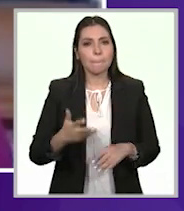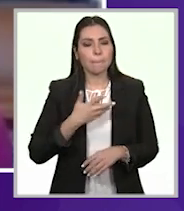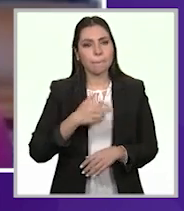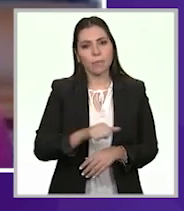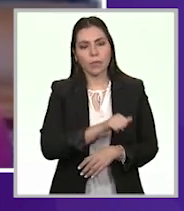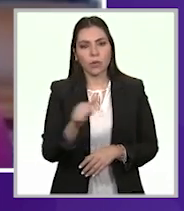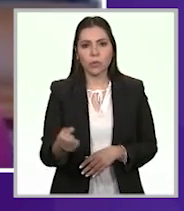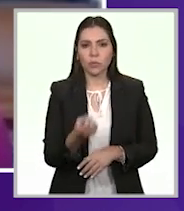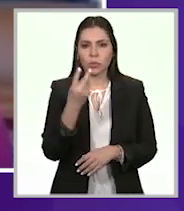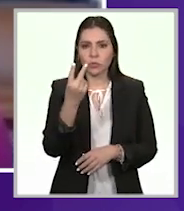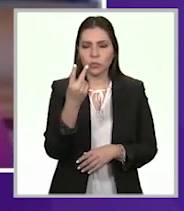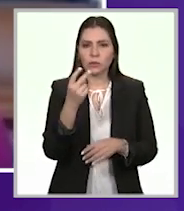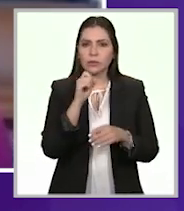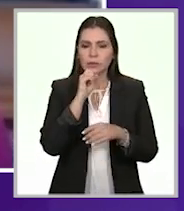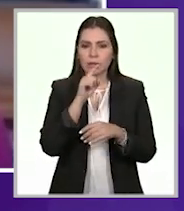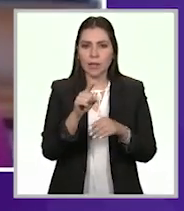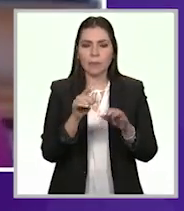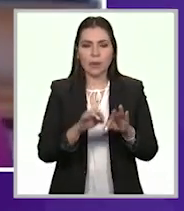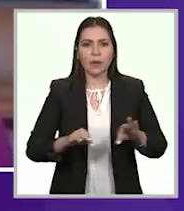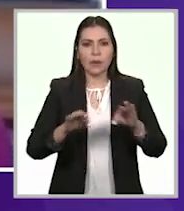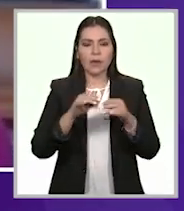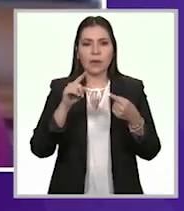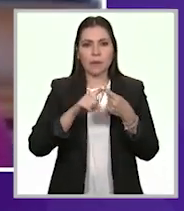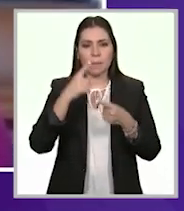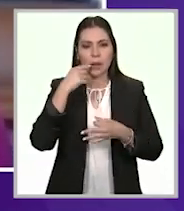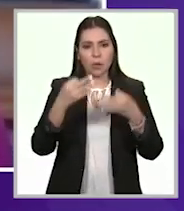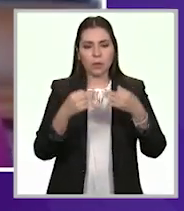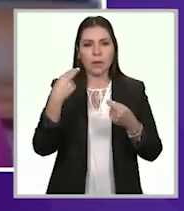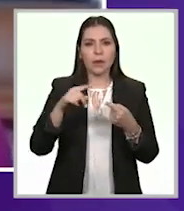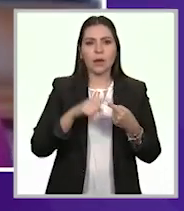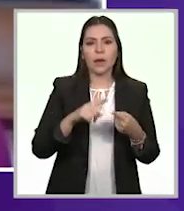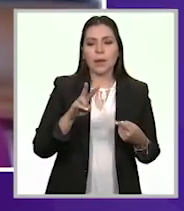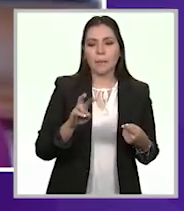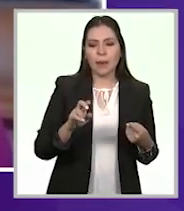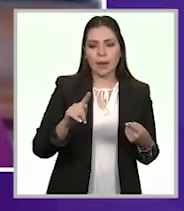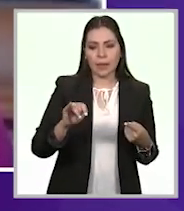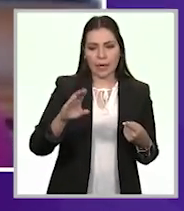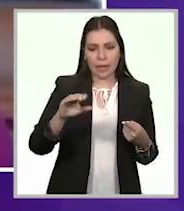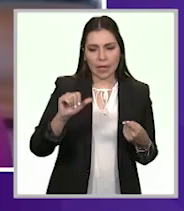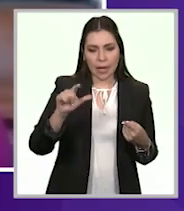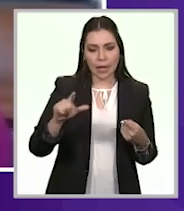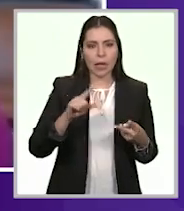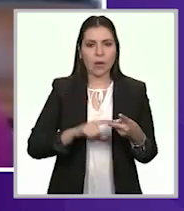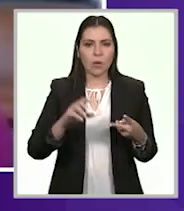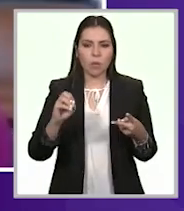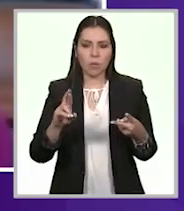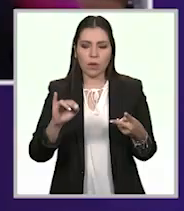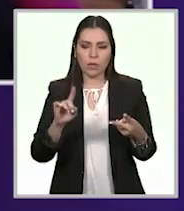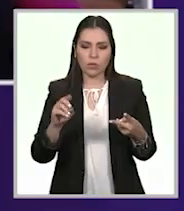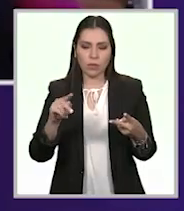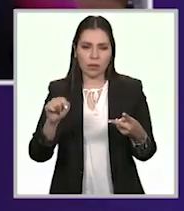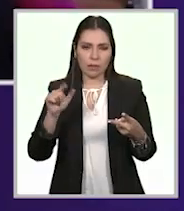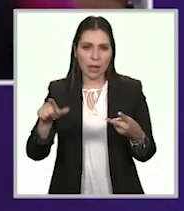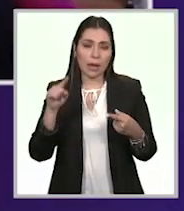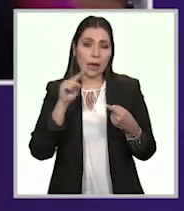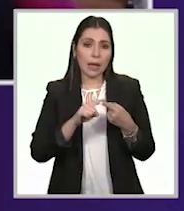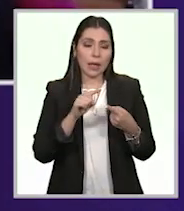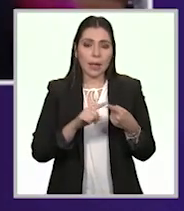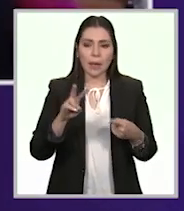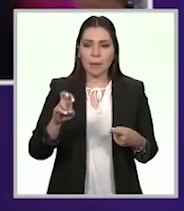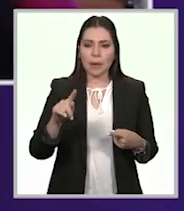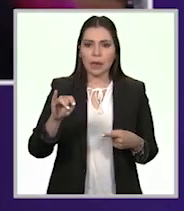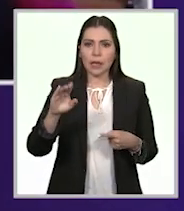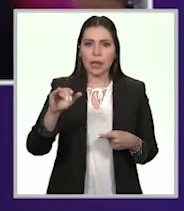relevantes para hablar de precedente judicial, que es el precedente vertical y el precedente horizontal. El precedente vertical, pues, es